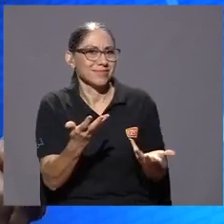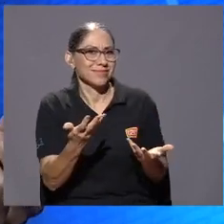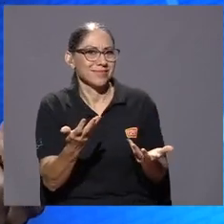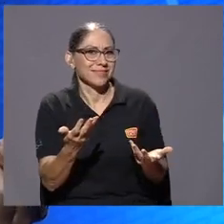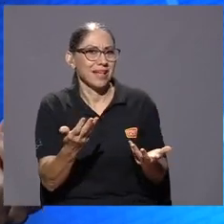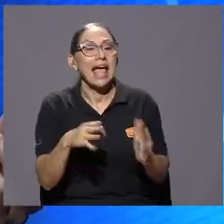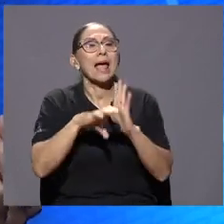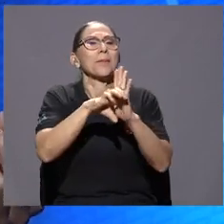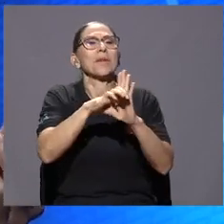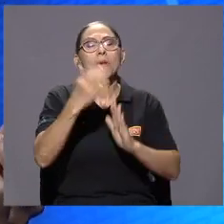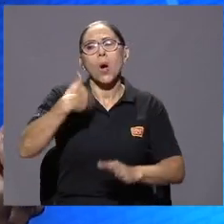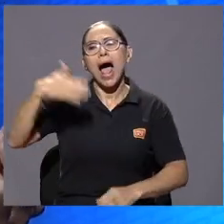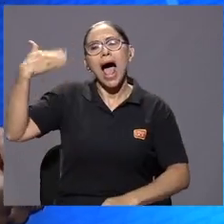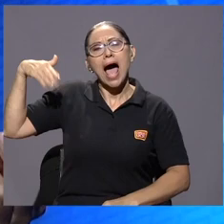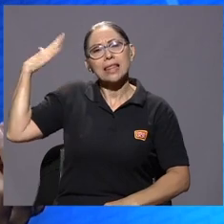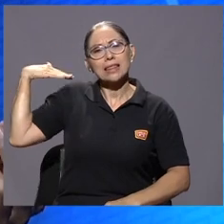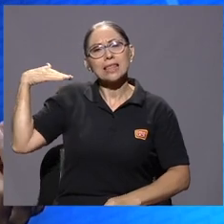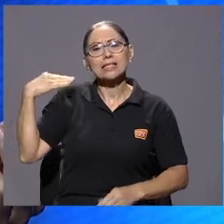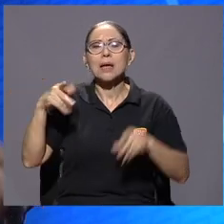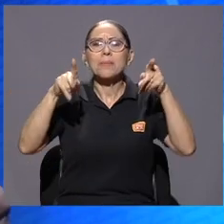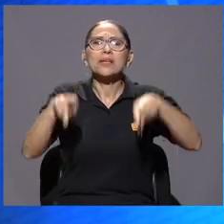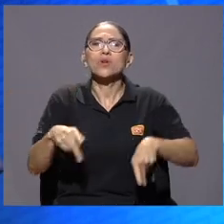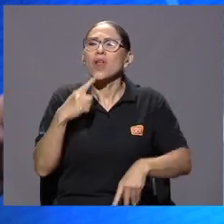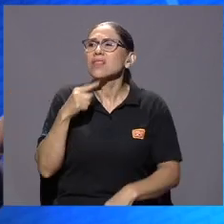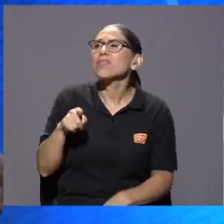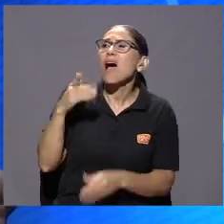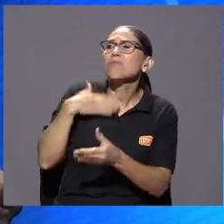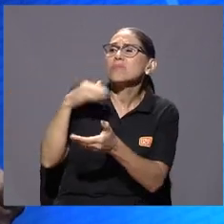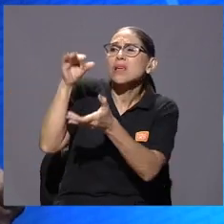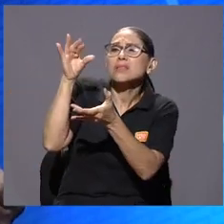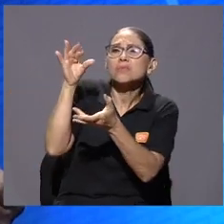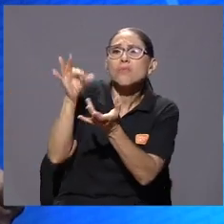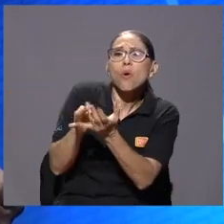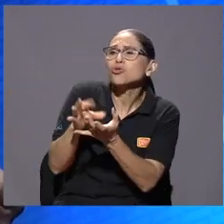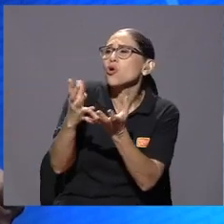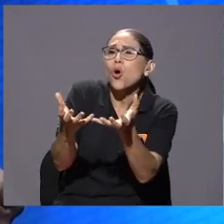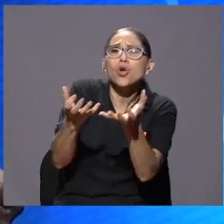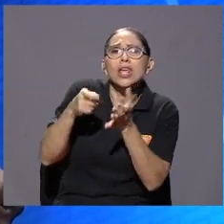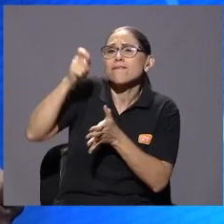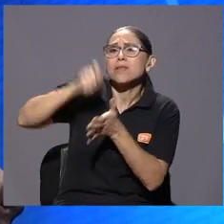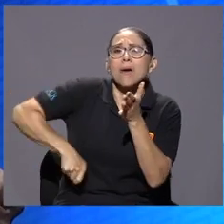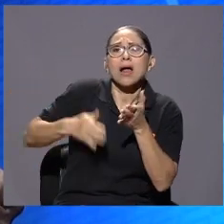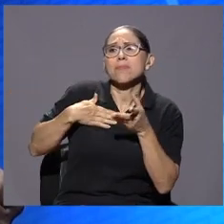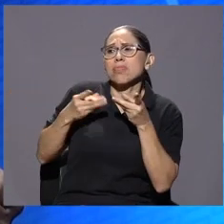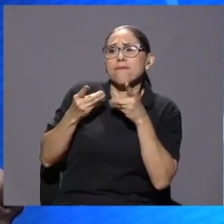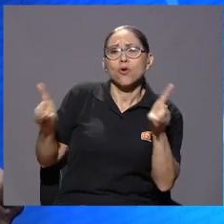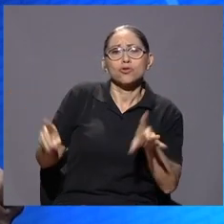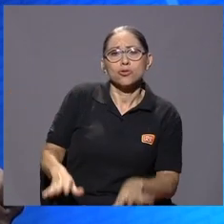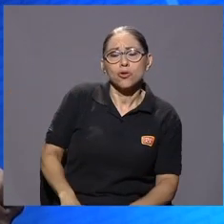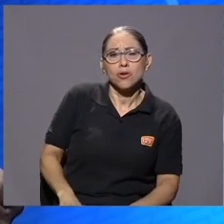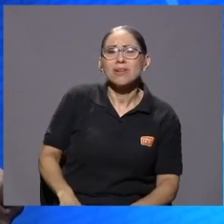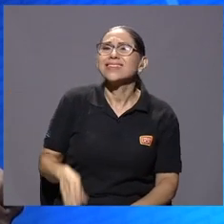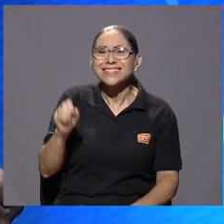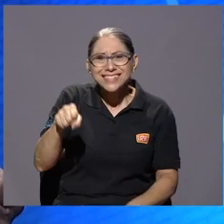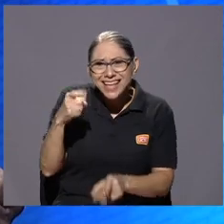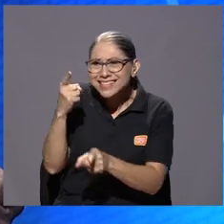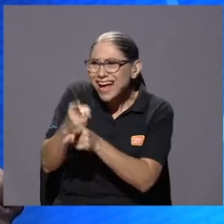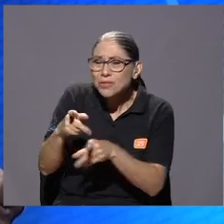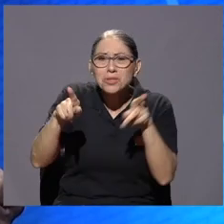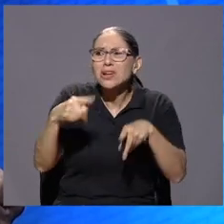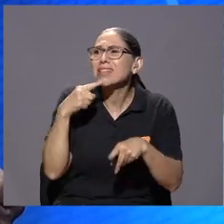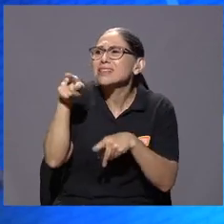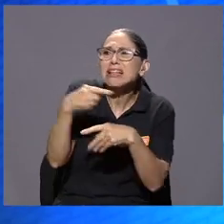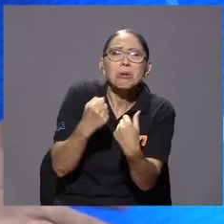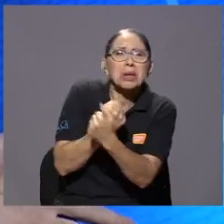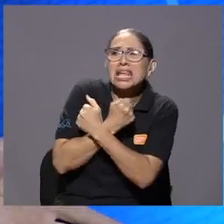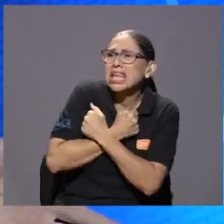esto. Antes uno escuchaba que alguien decía, es que no me quiere dar el divorcio. Exacto, y no me quiere, y no se quiere divorciar, y